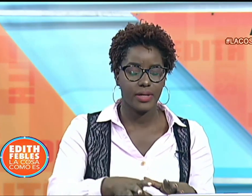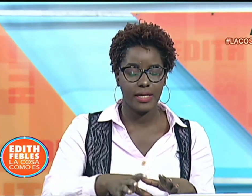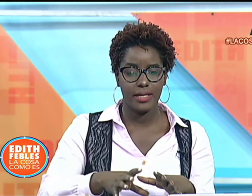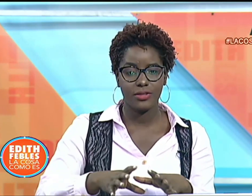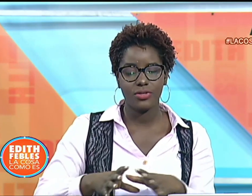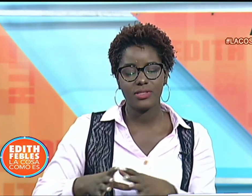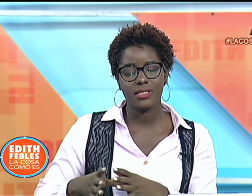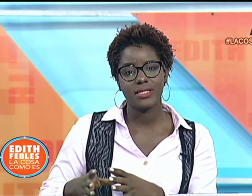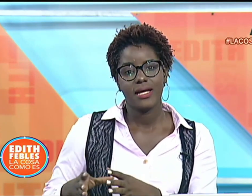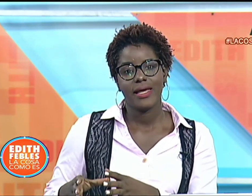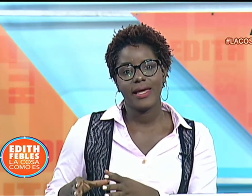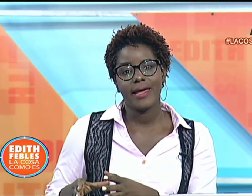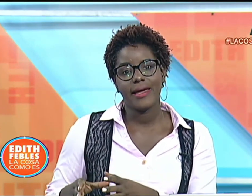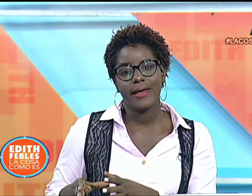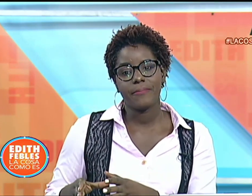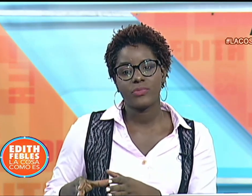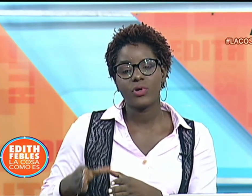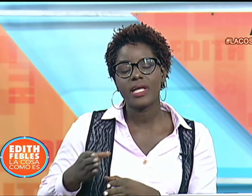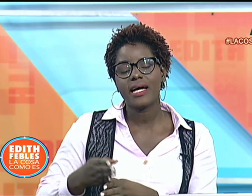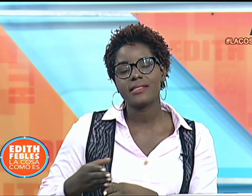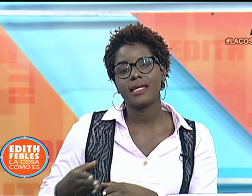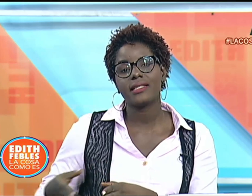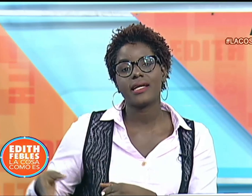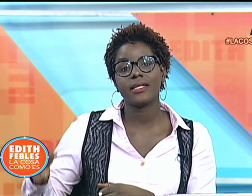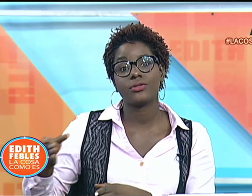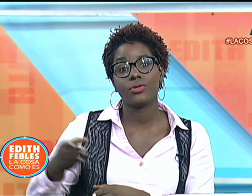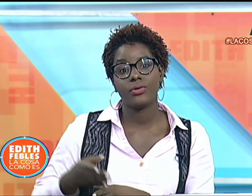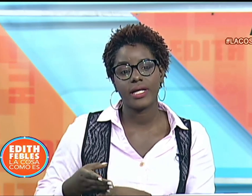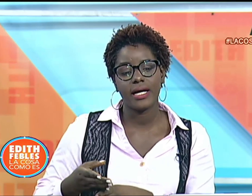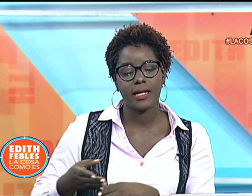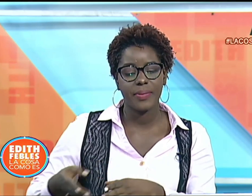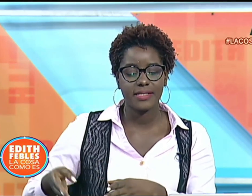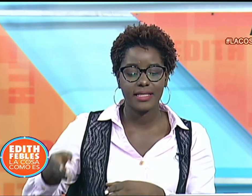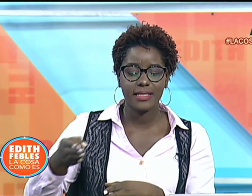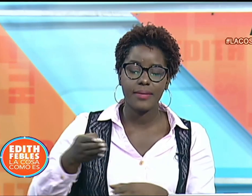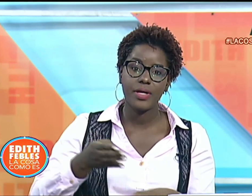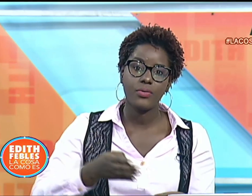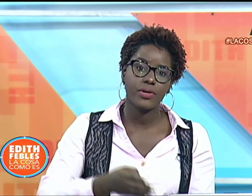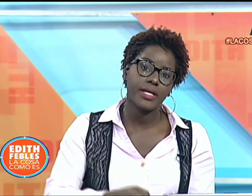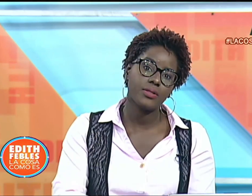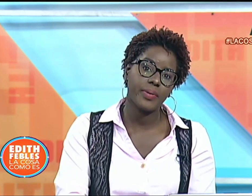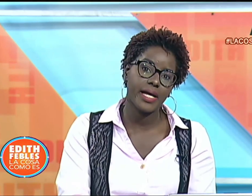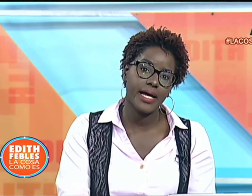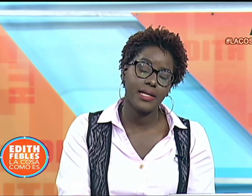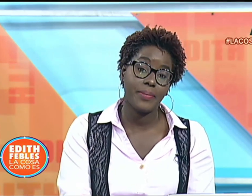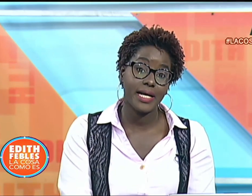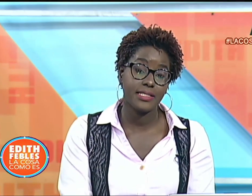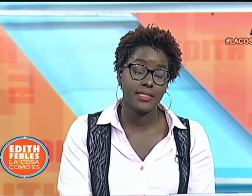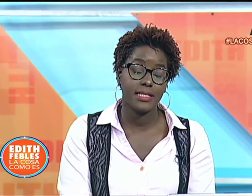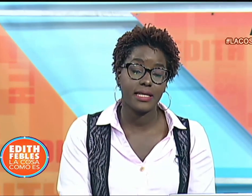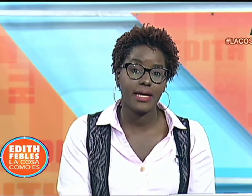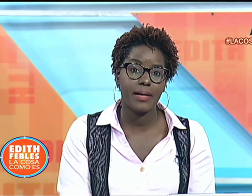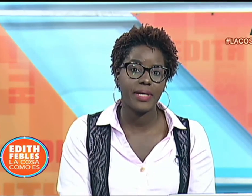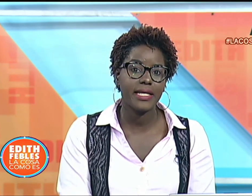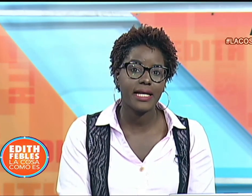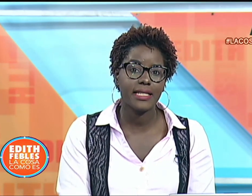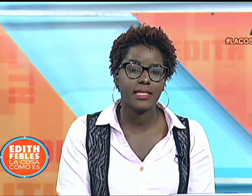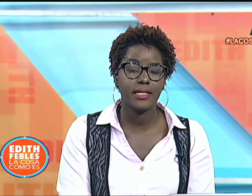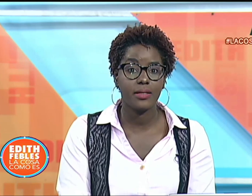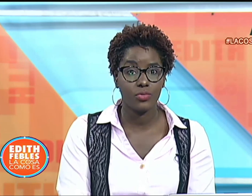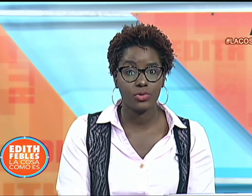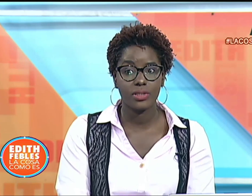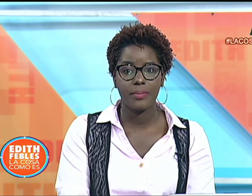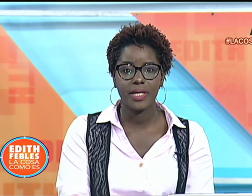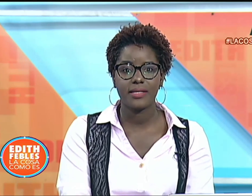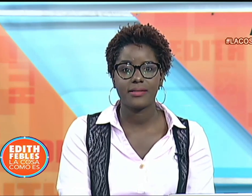partido. Entonces, toda esa trayectoria representa también un reto para él y para Chile, que América Latina